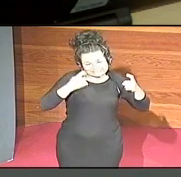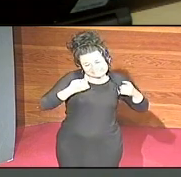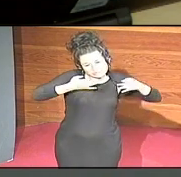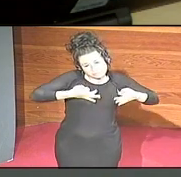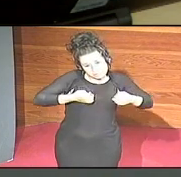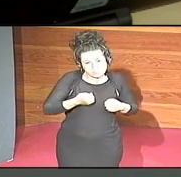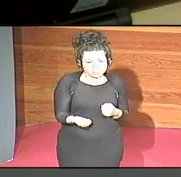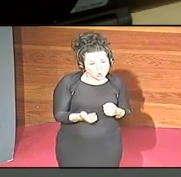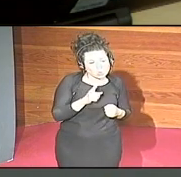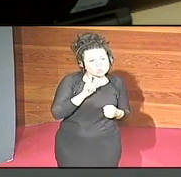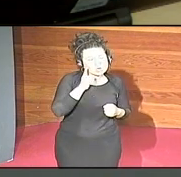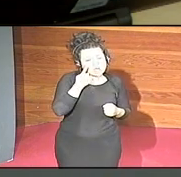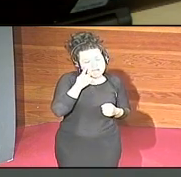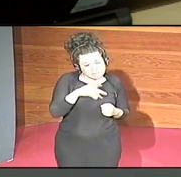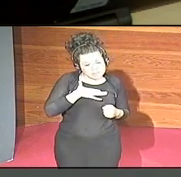veamos cómo